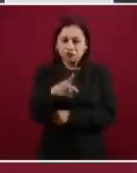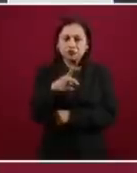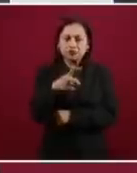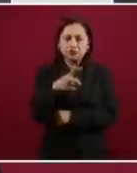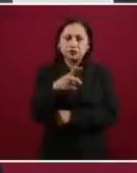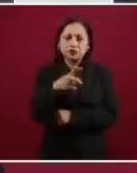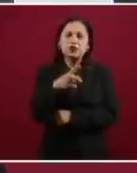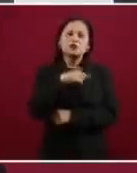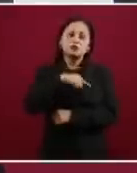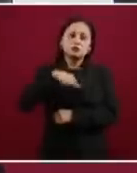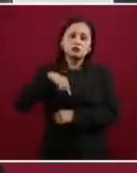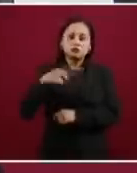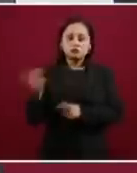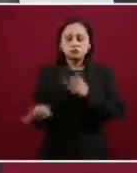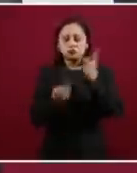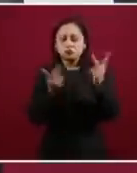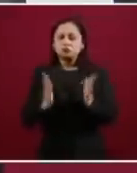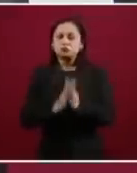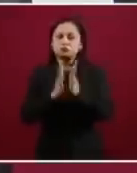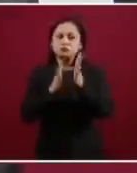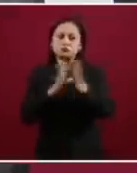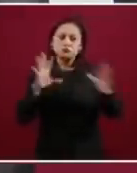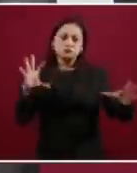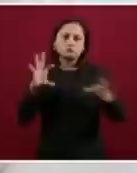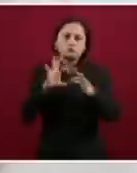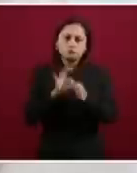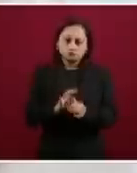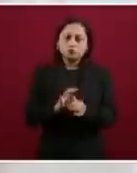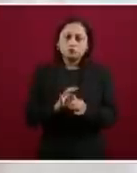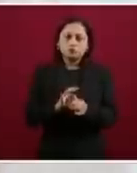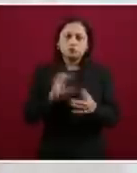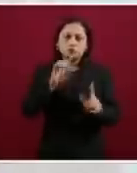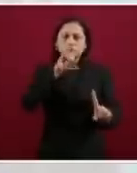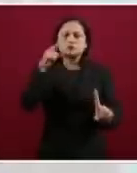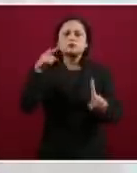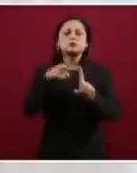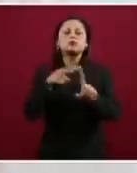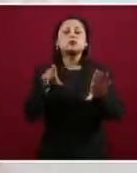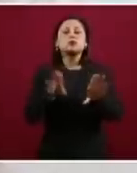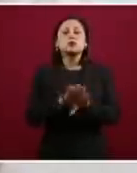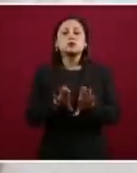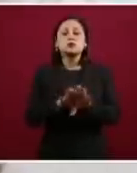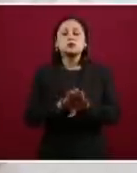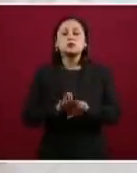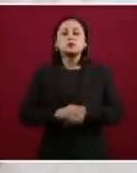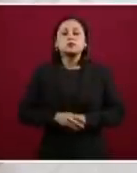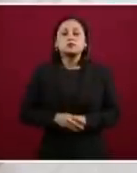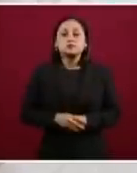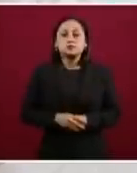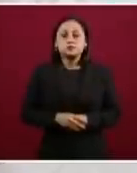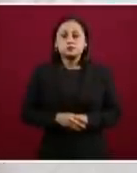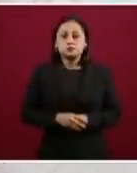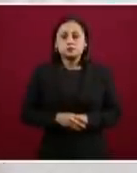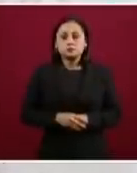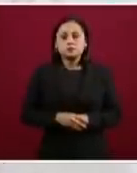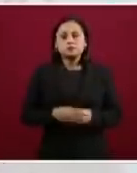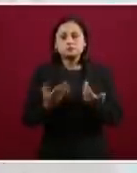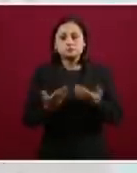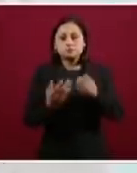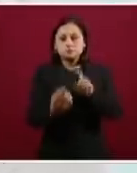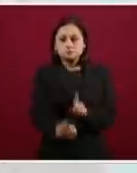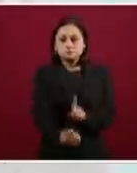de esta consulta, que consistirá fundamentalmente en tener un diálogo